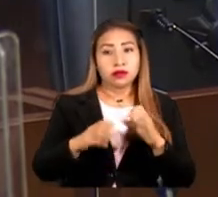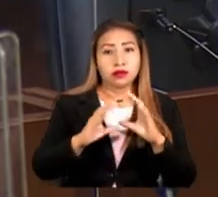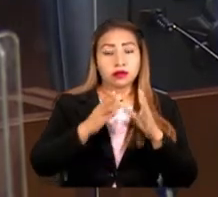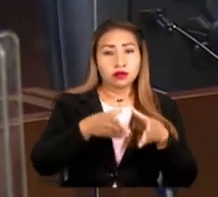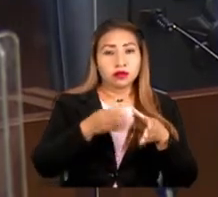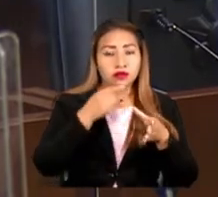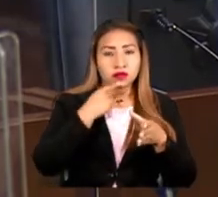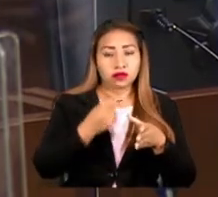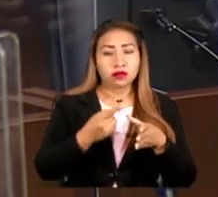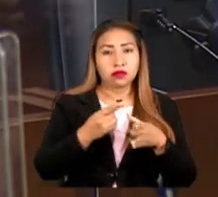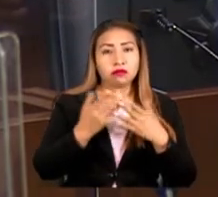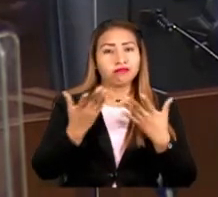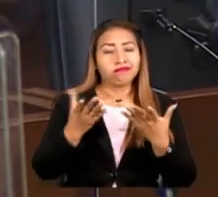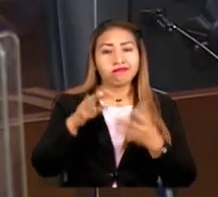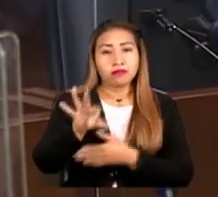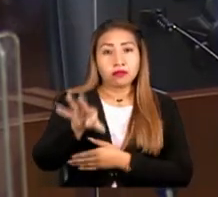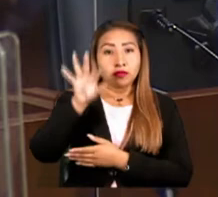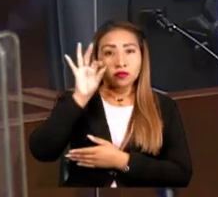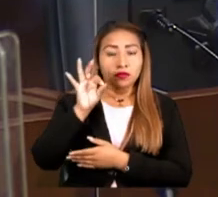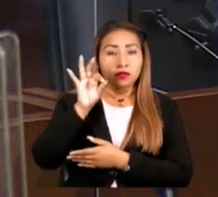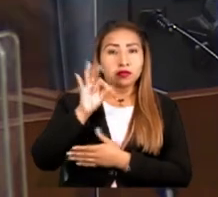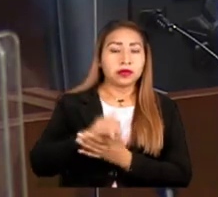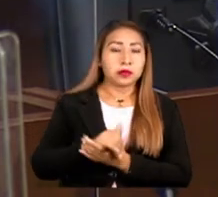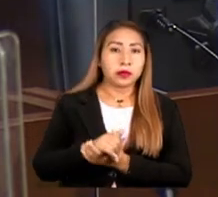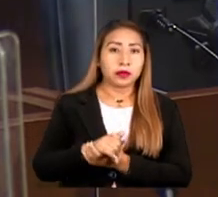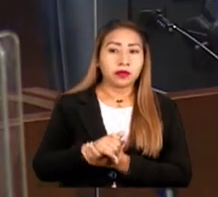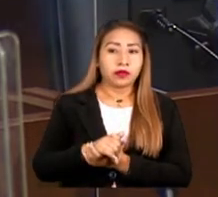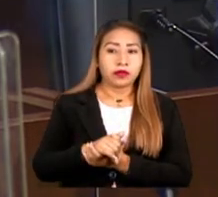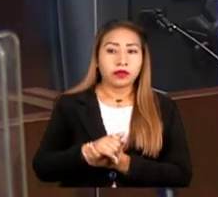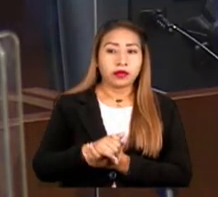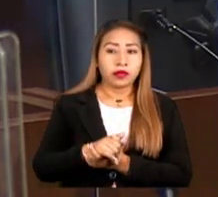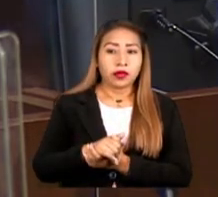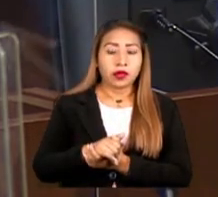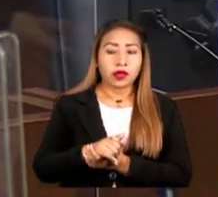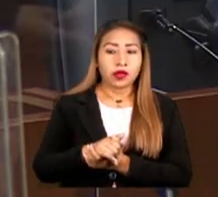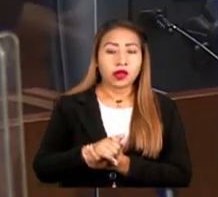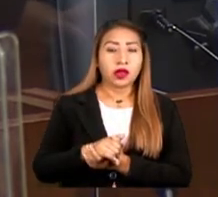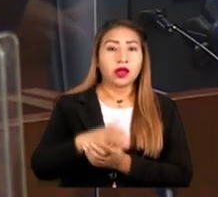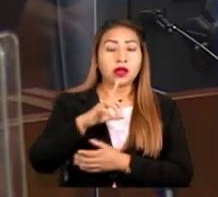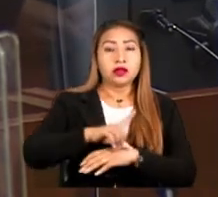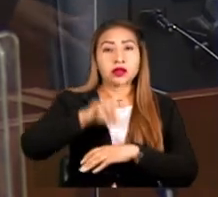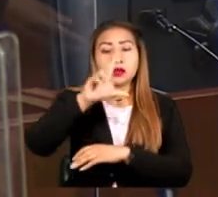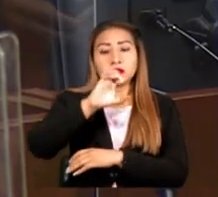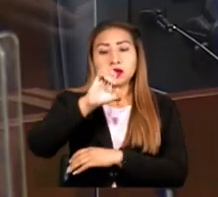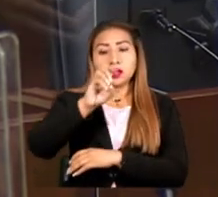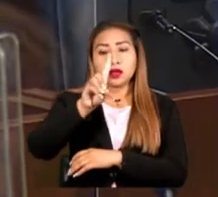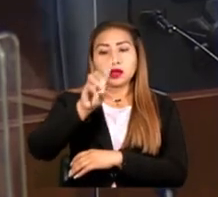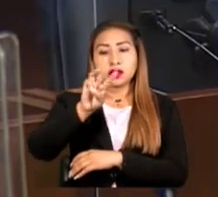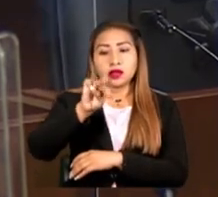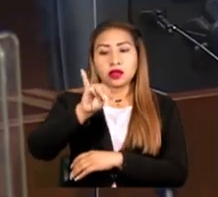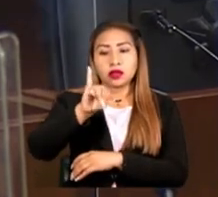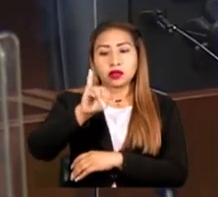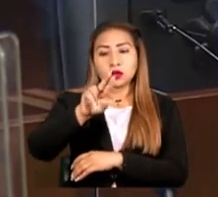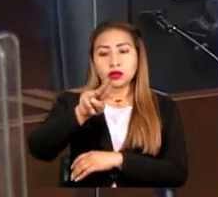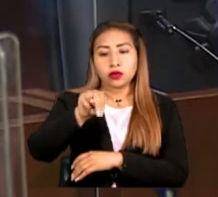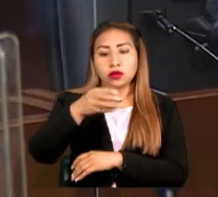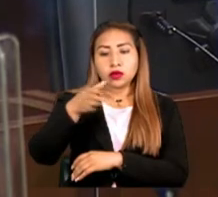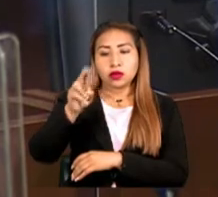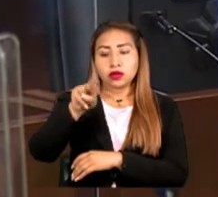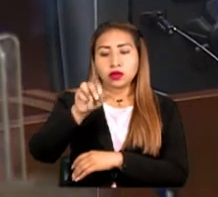la ratificación del licenciado Edwin Navarro como director